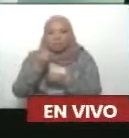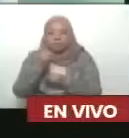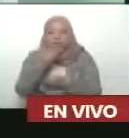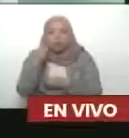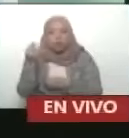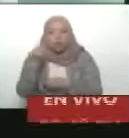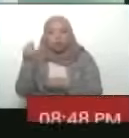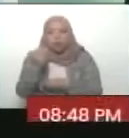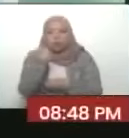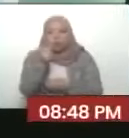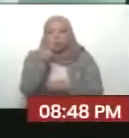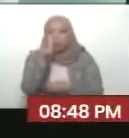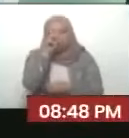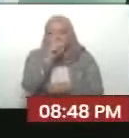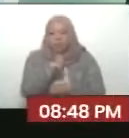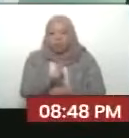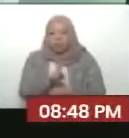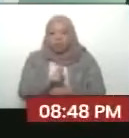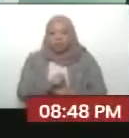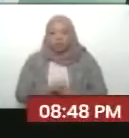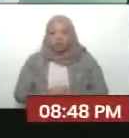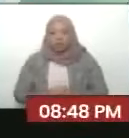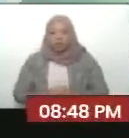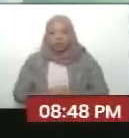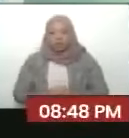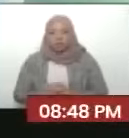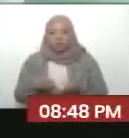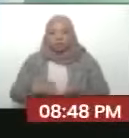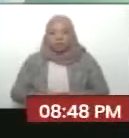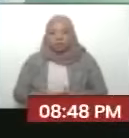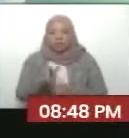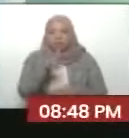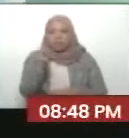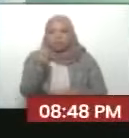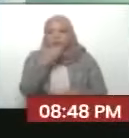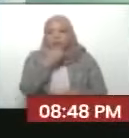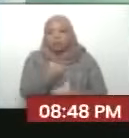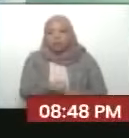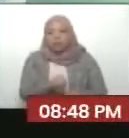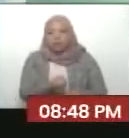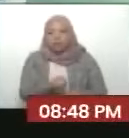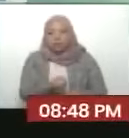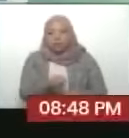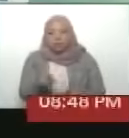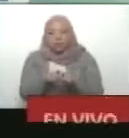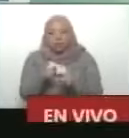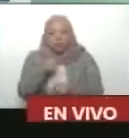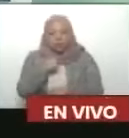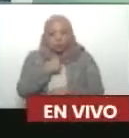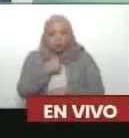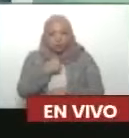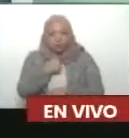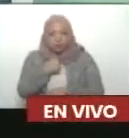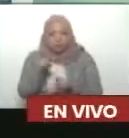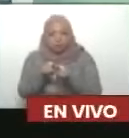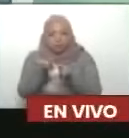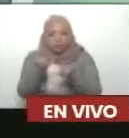joven de 12 años. Nació el 20 de diciembre, Sagitario igual que yo.